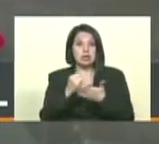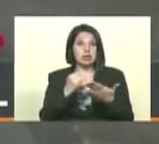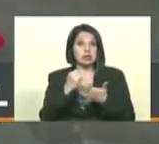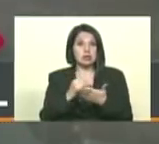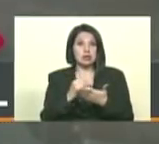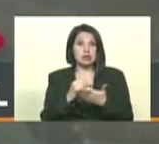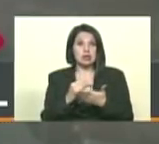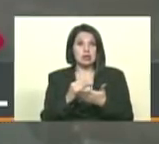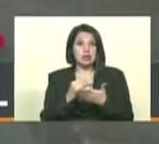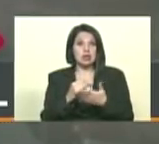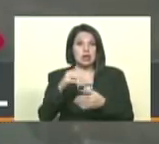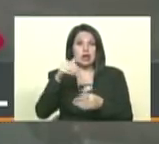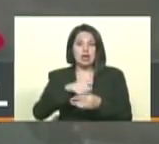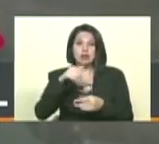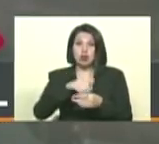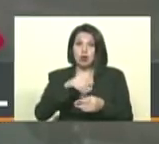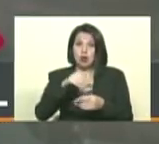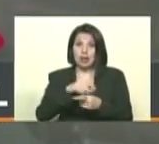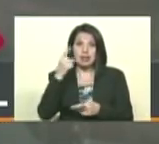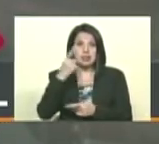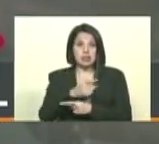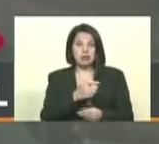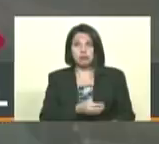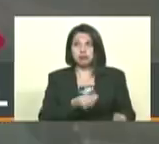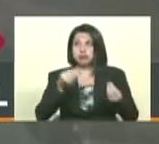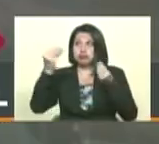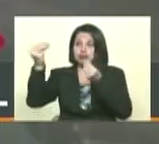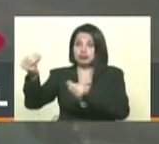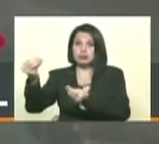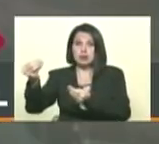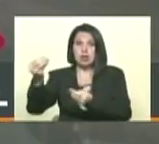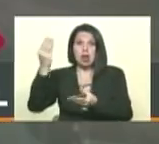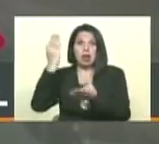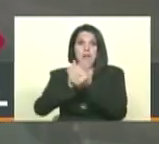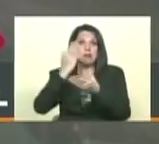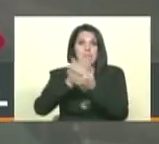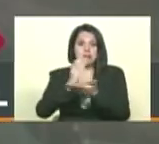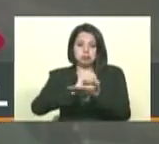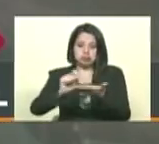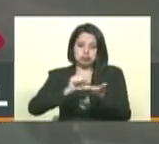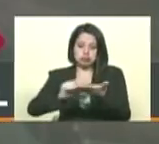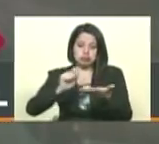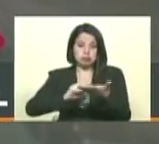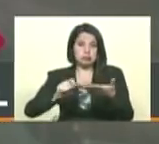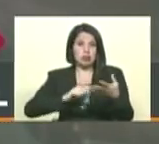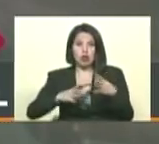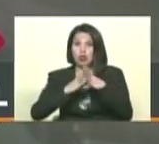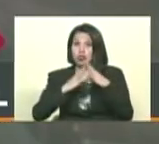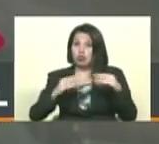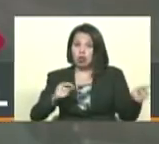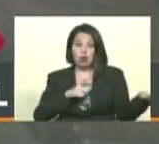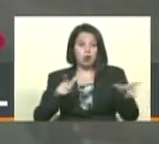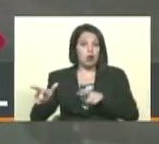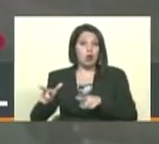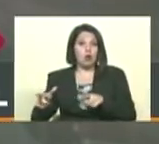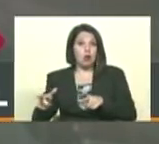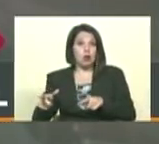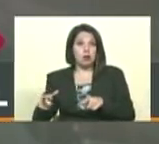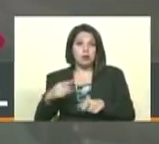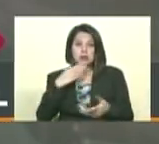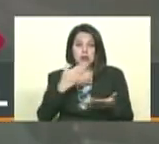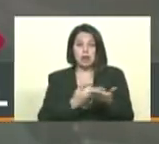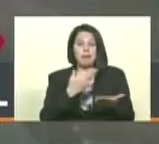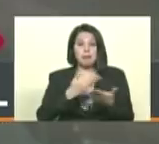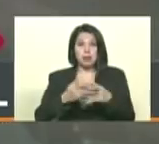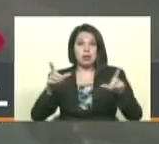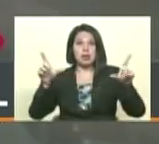registro electoral, deben hacer llevar a la junta municipal los requisitos que se